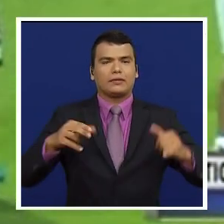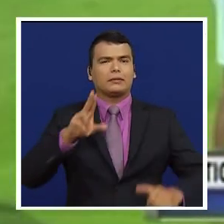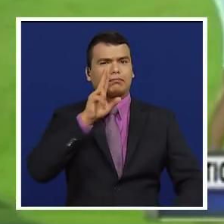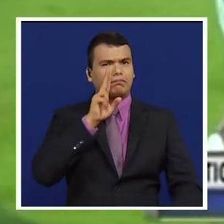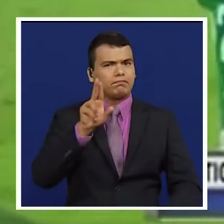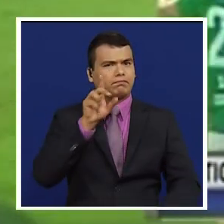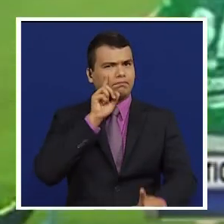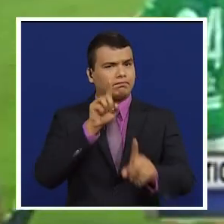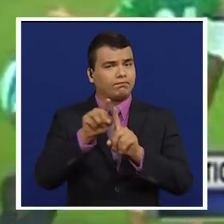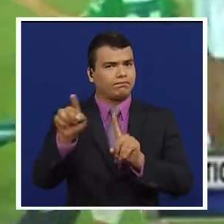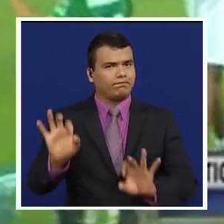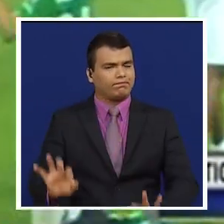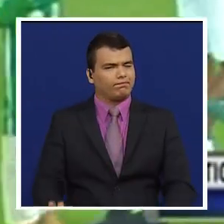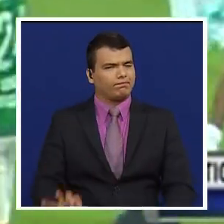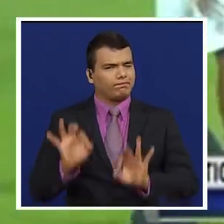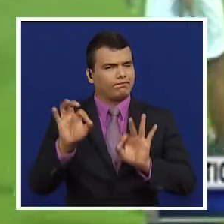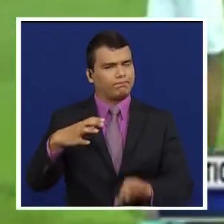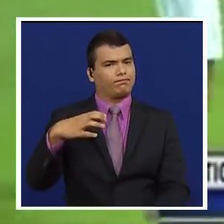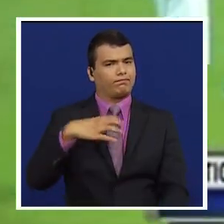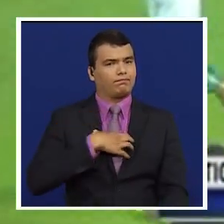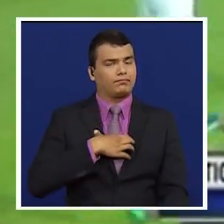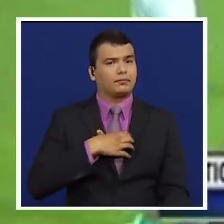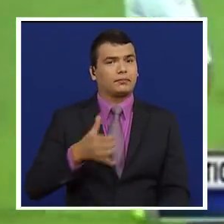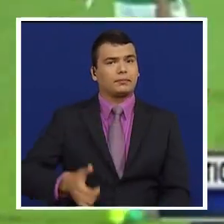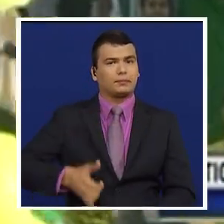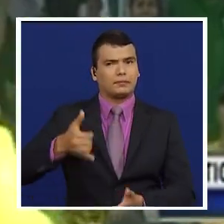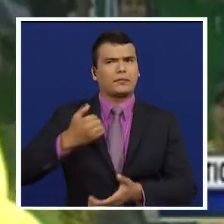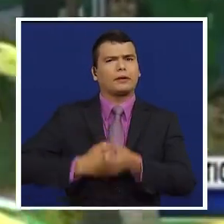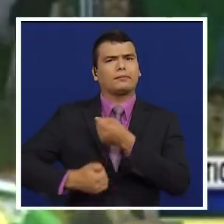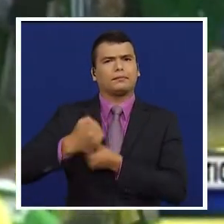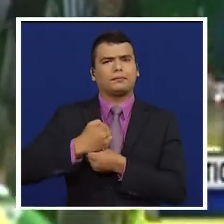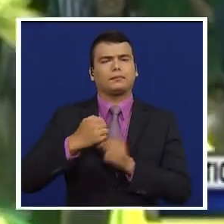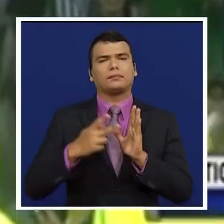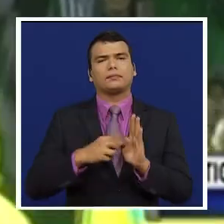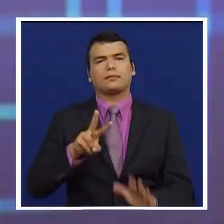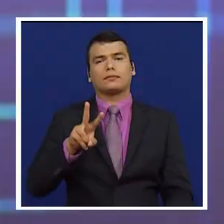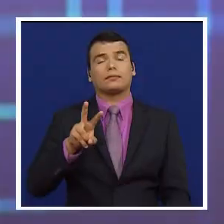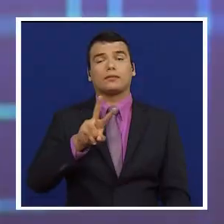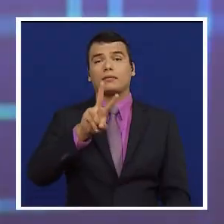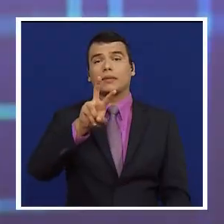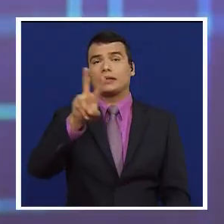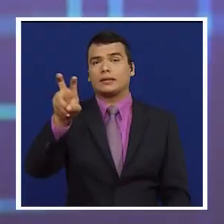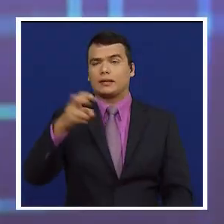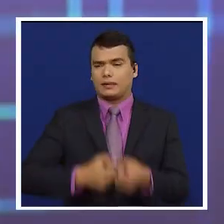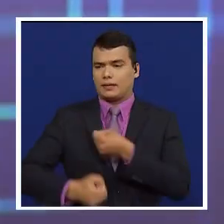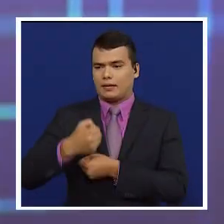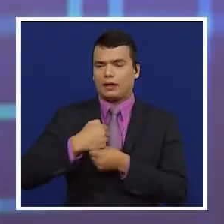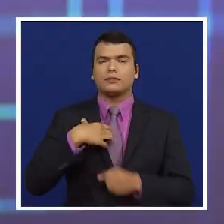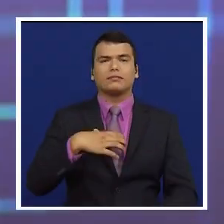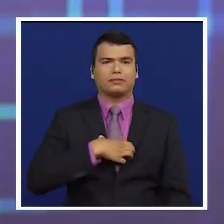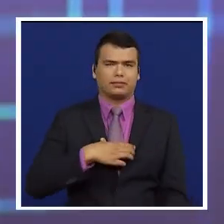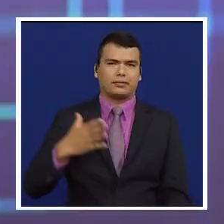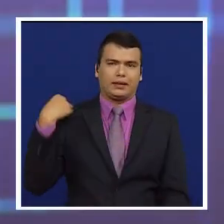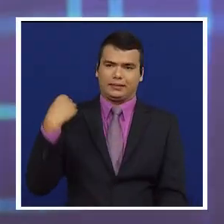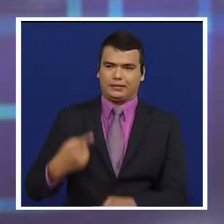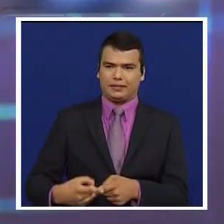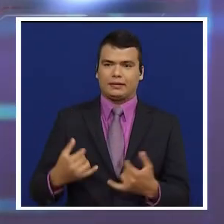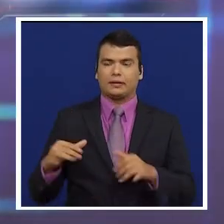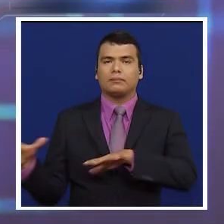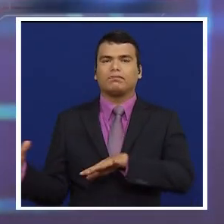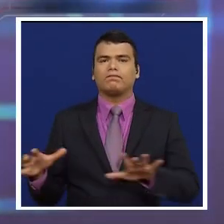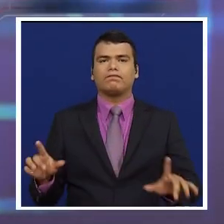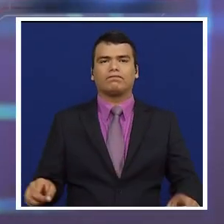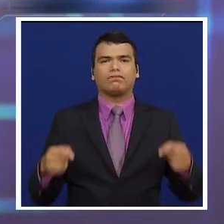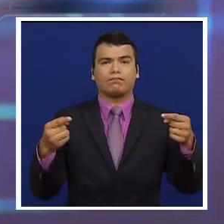el máximo evento continental, título que consiguió hace 27 años. Y un lánguido empate a un gol tuvo